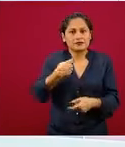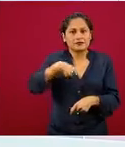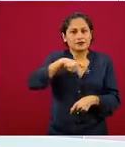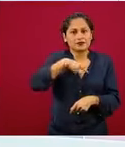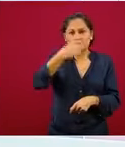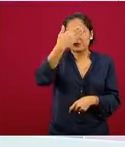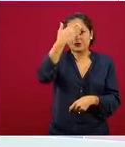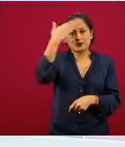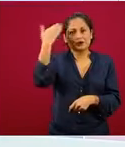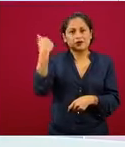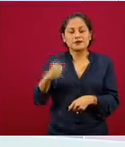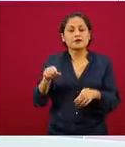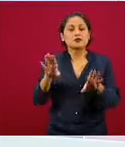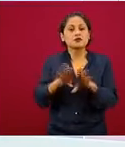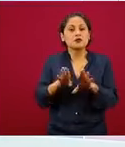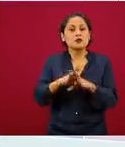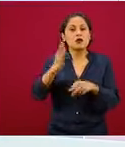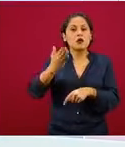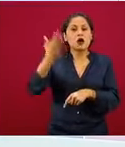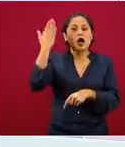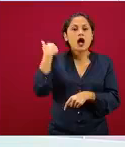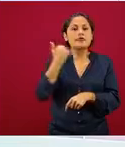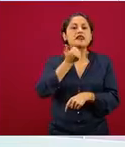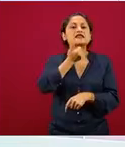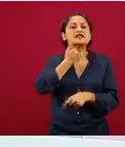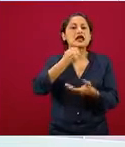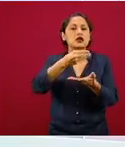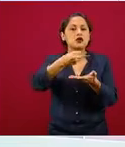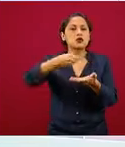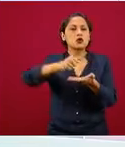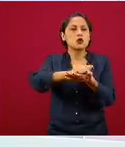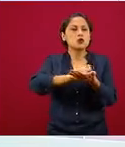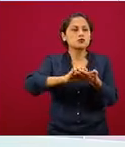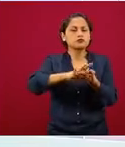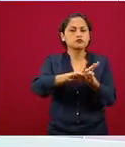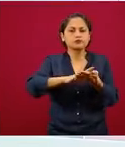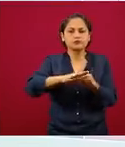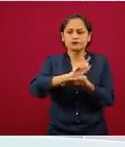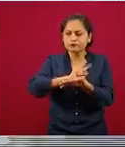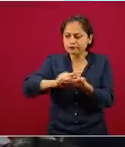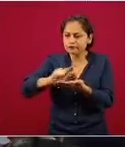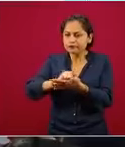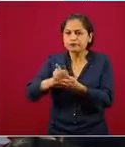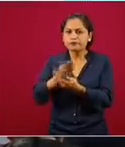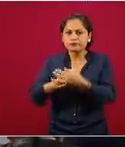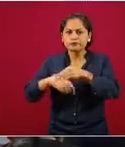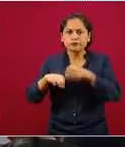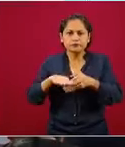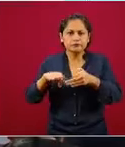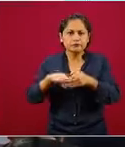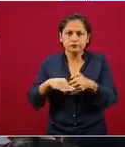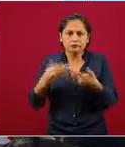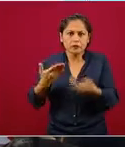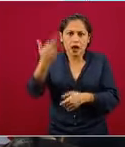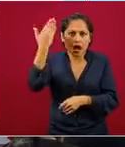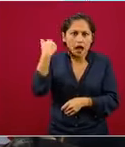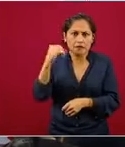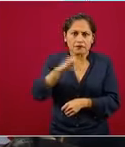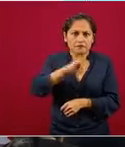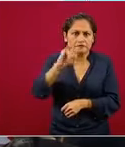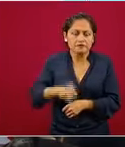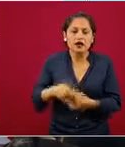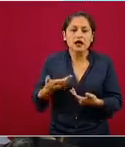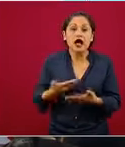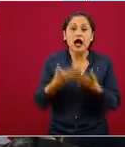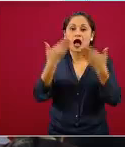botellita de alcohol gel y untarnos las manos. Hoy nos estamos acostumbrando a eso, que viéramos una oportunidad de lavarnos las manos con